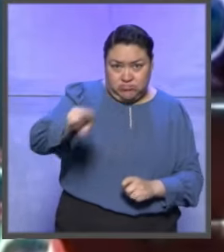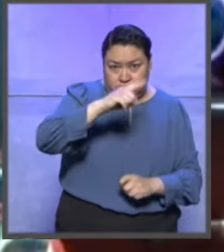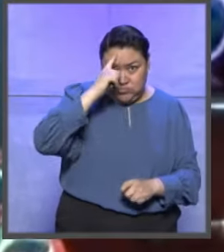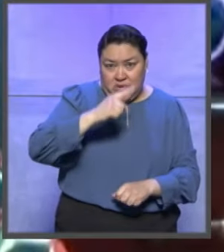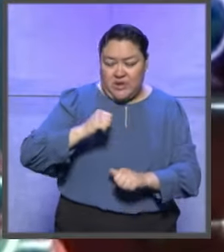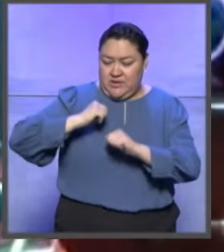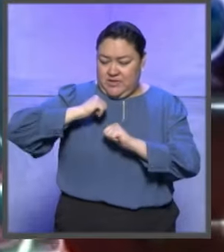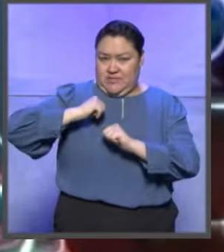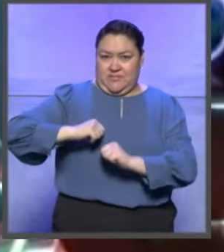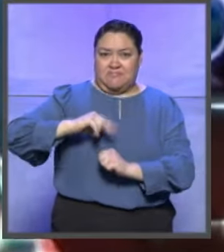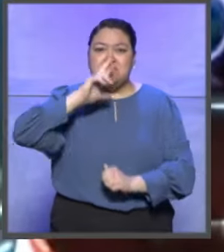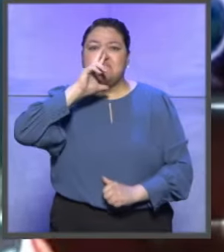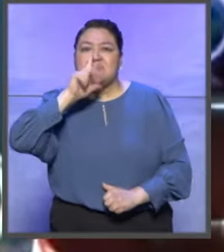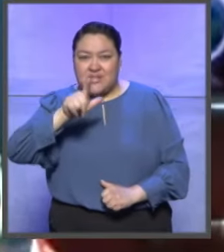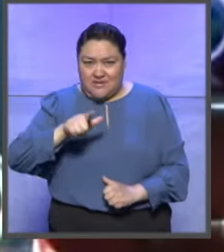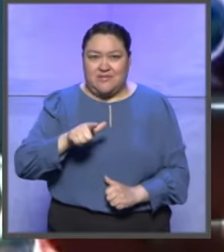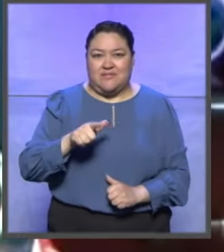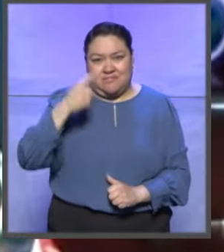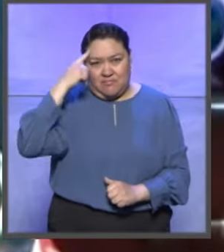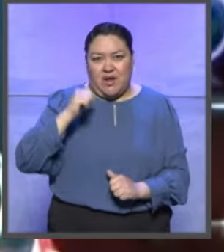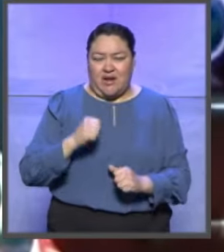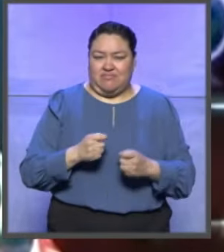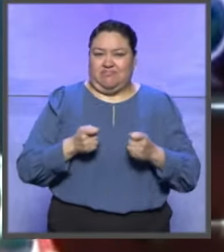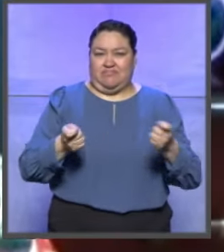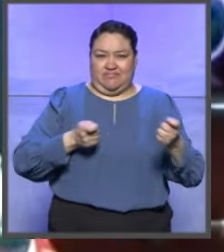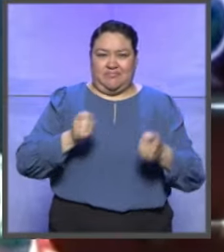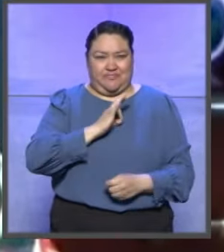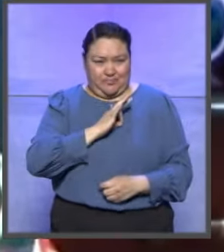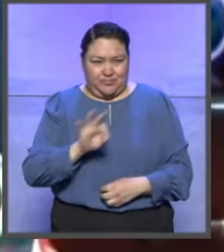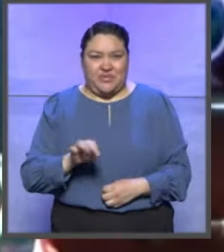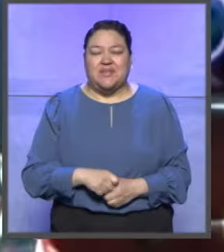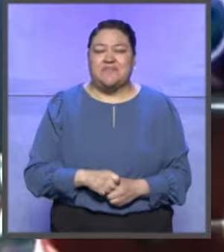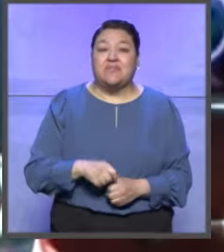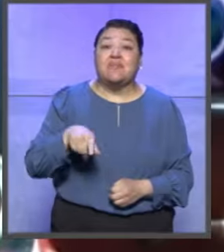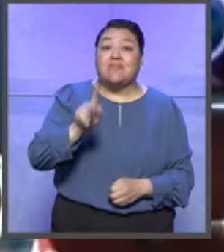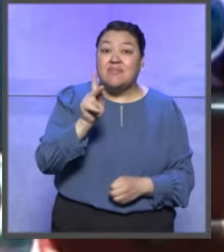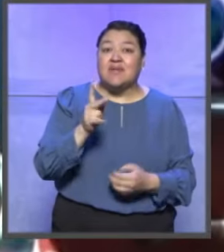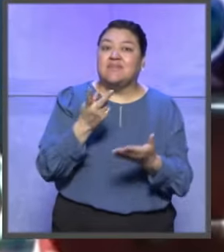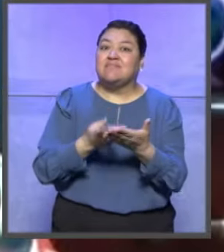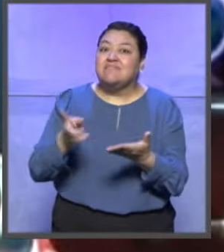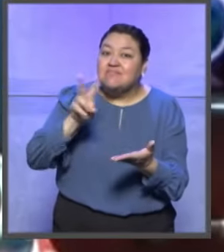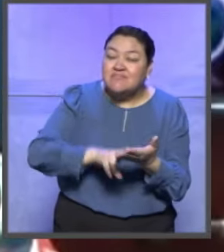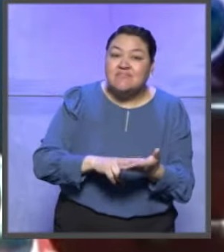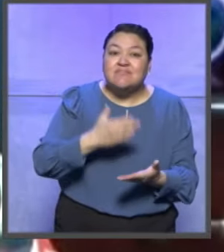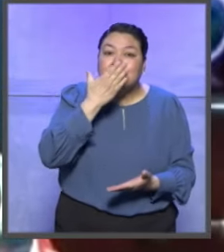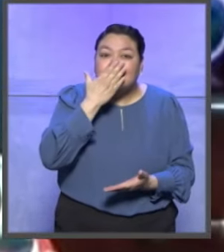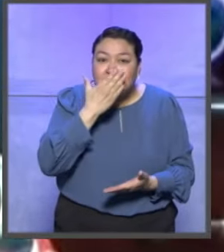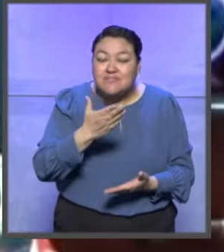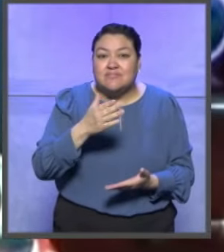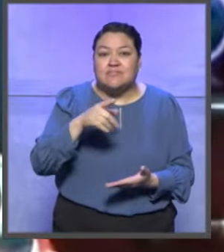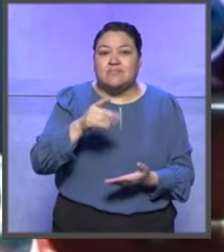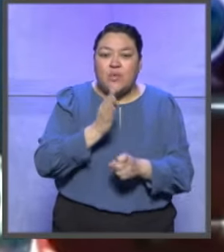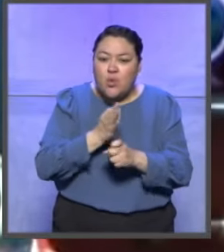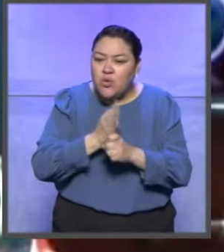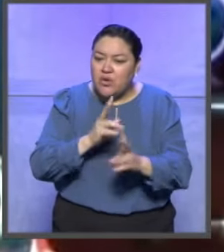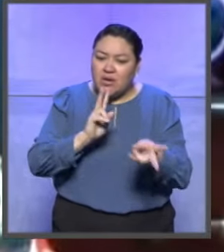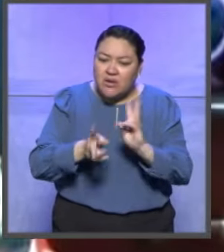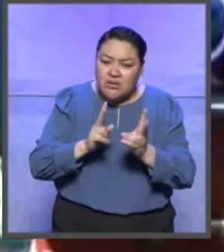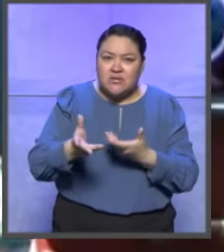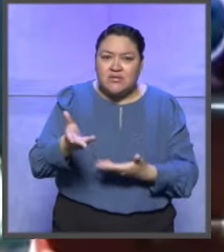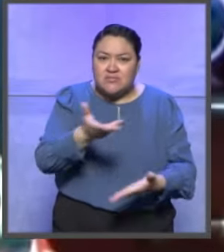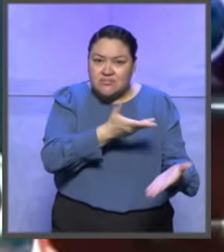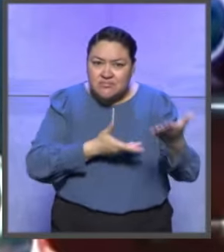toma, en los cargos del poder público. Pero sin embargo, también es importante este